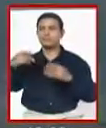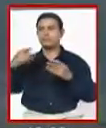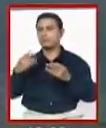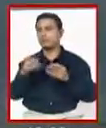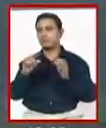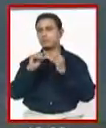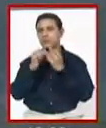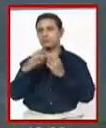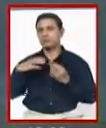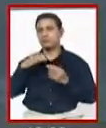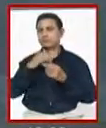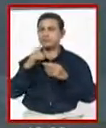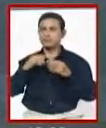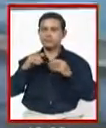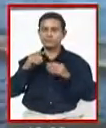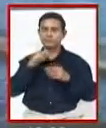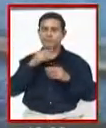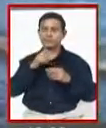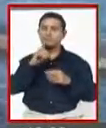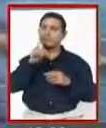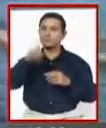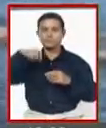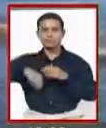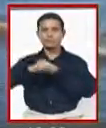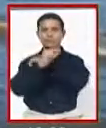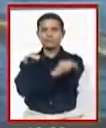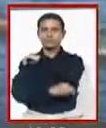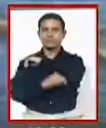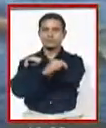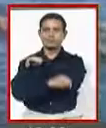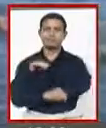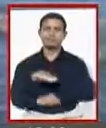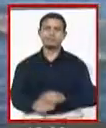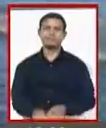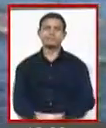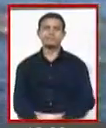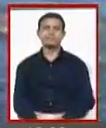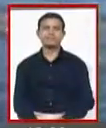de que esta es una necesidad nacional que debe ser tomada en cuenta por el gobierno.